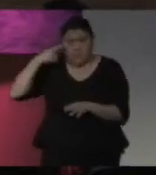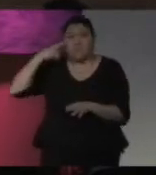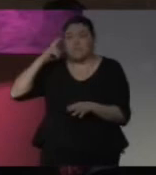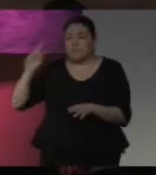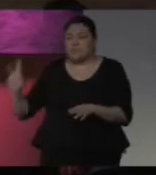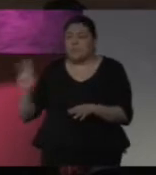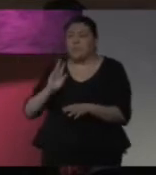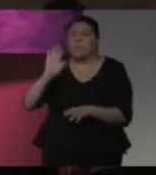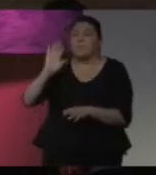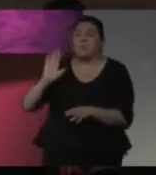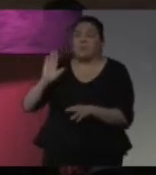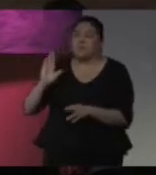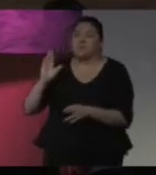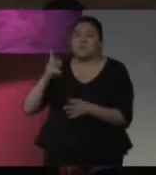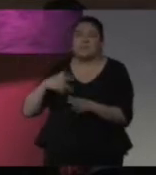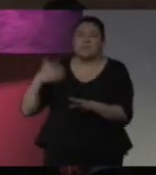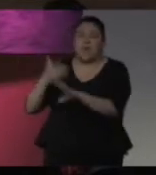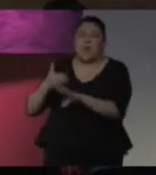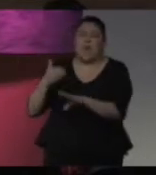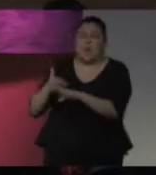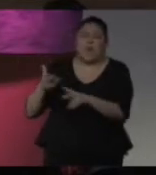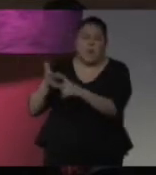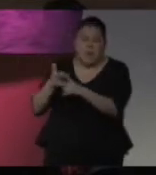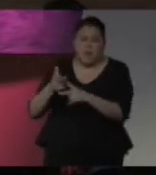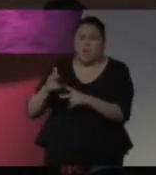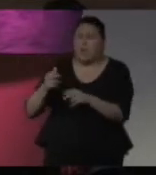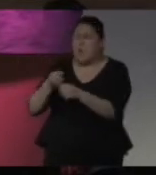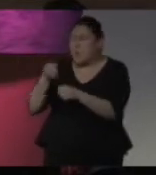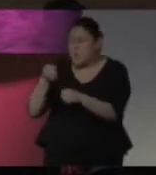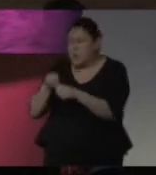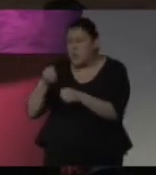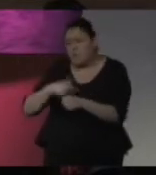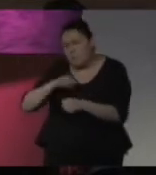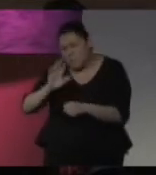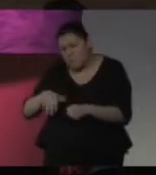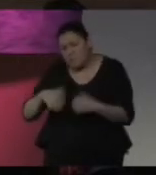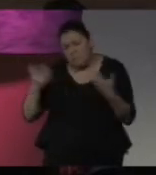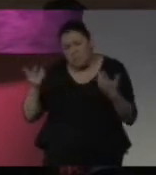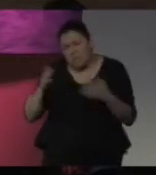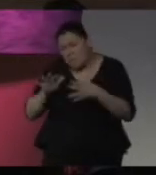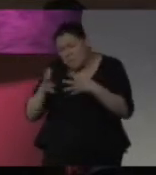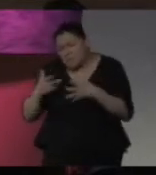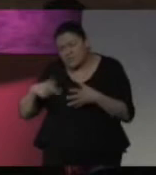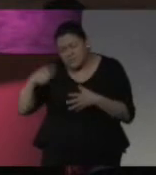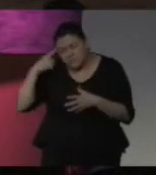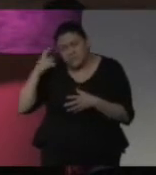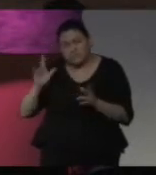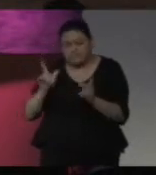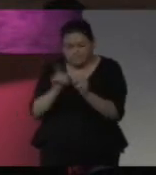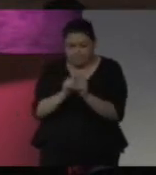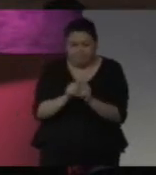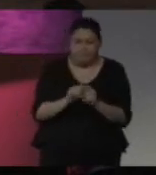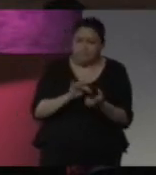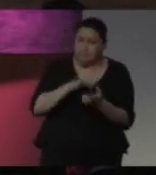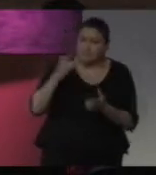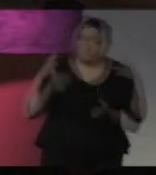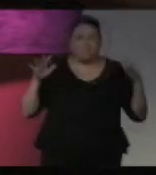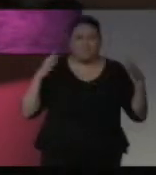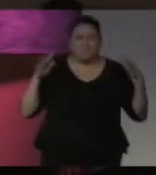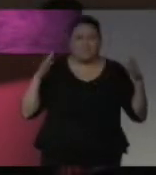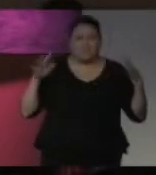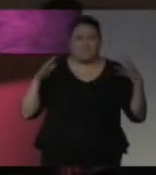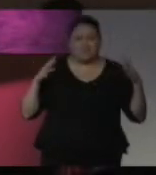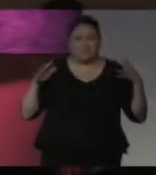a linchamiento o amotinamiento. Bueno, entonces yo lo dejaría hasta ahí. Muchísimas gracias.